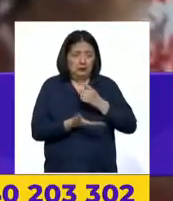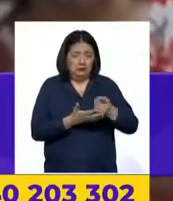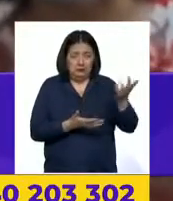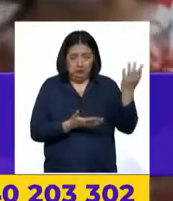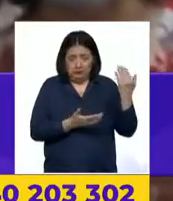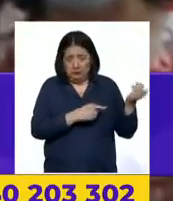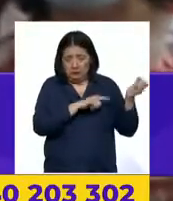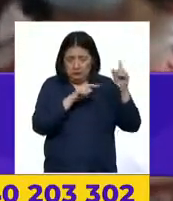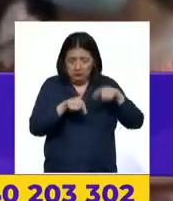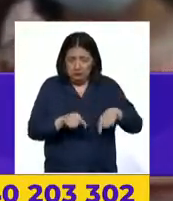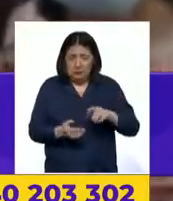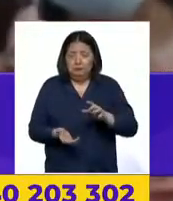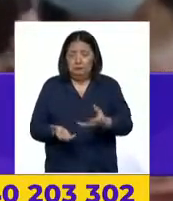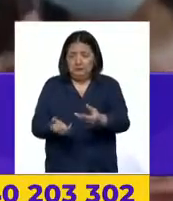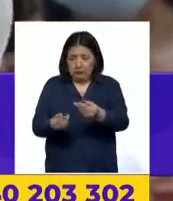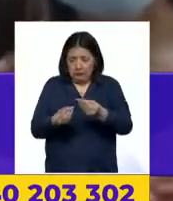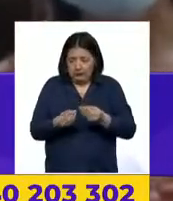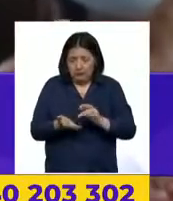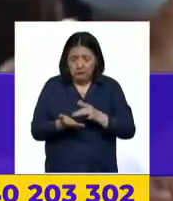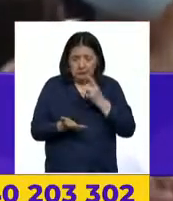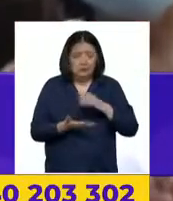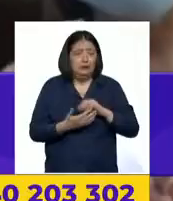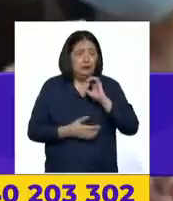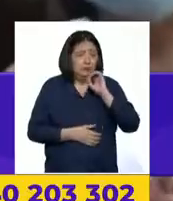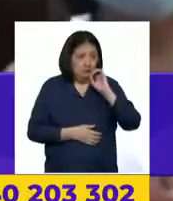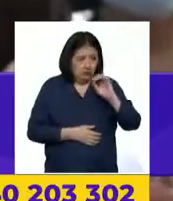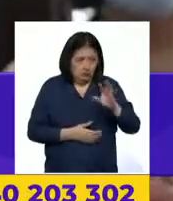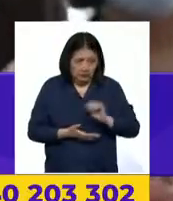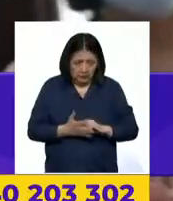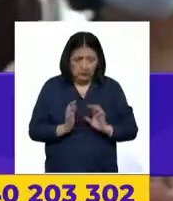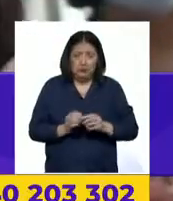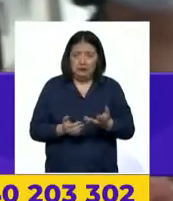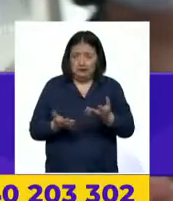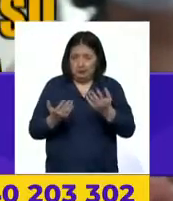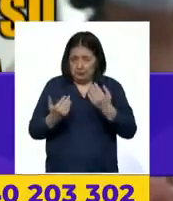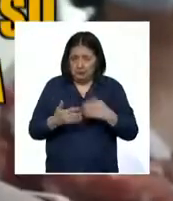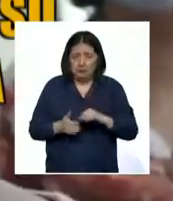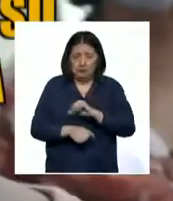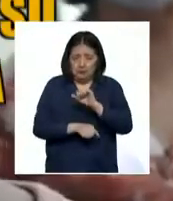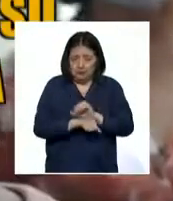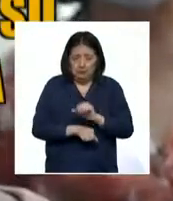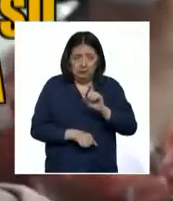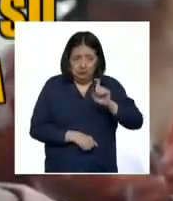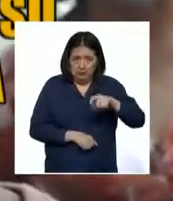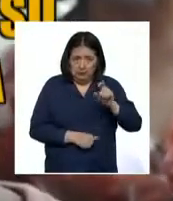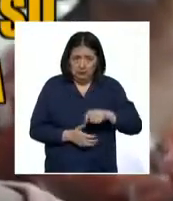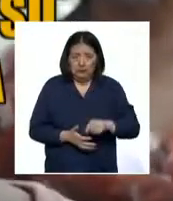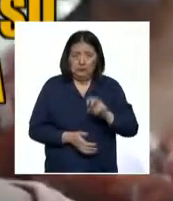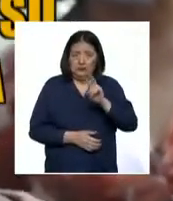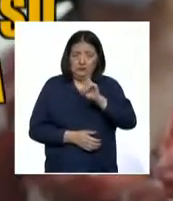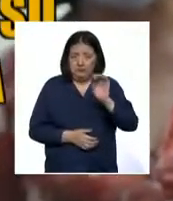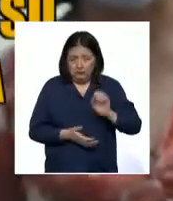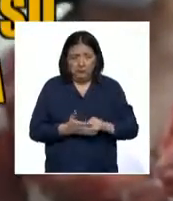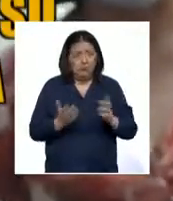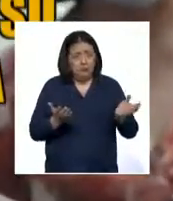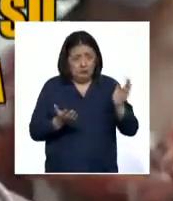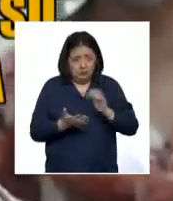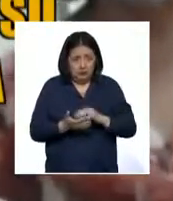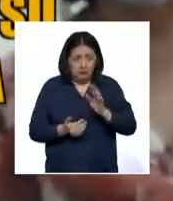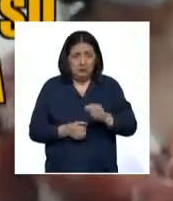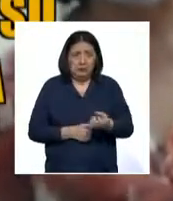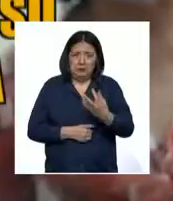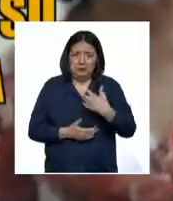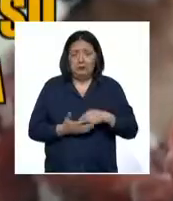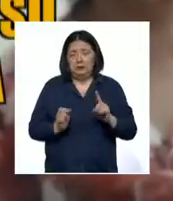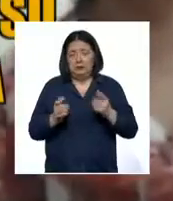pasada a recoger su medicina y le dije a la señorita del módulo que me dé una cita porque tiene que tomar el 20 de nuevo su medicina y me